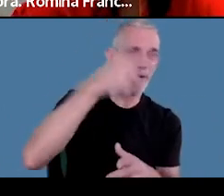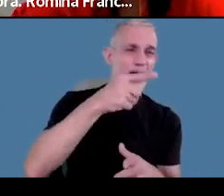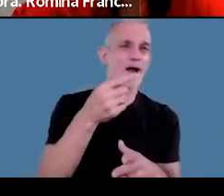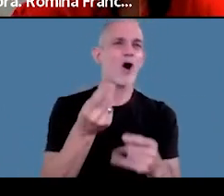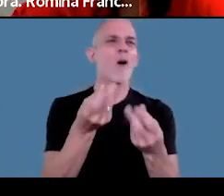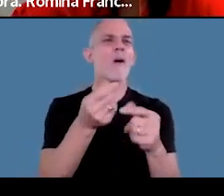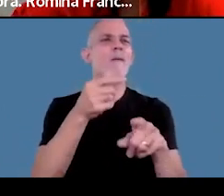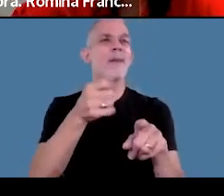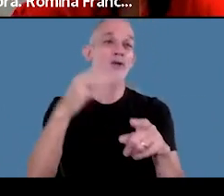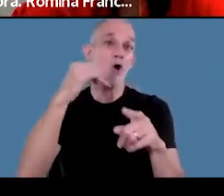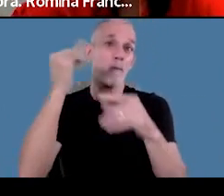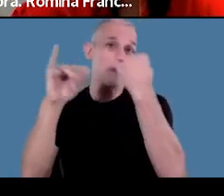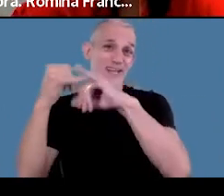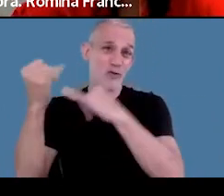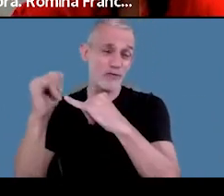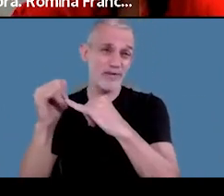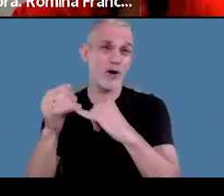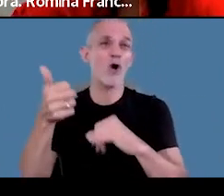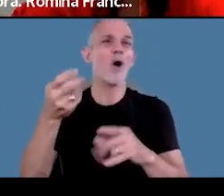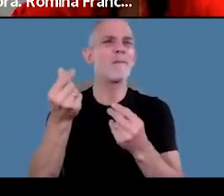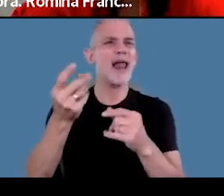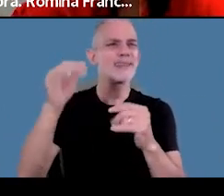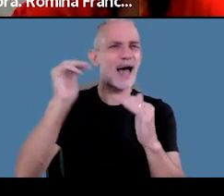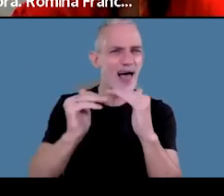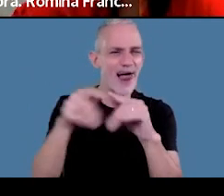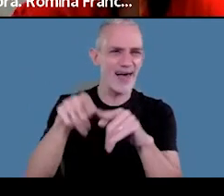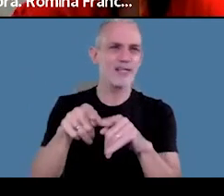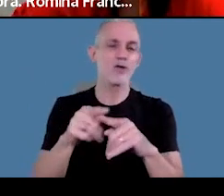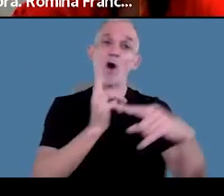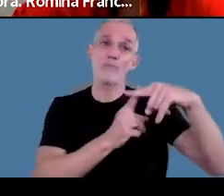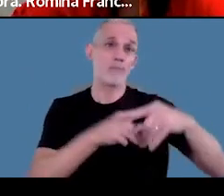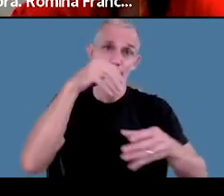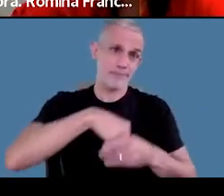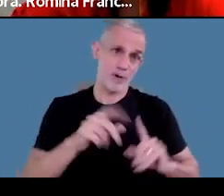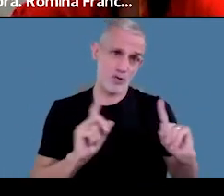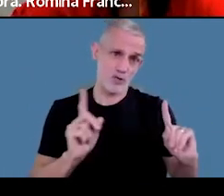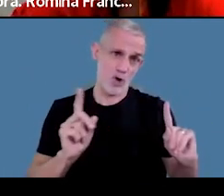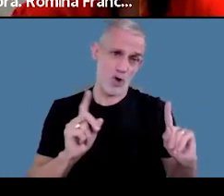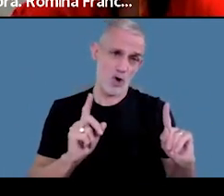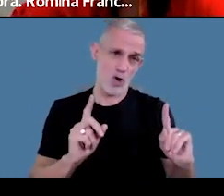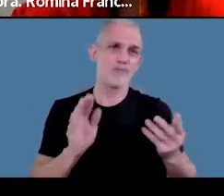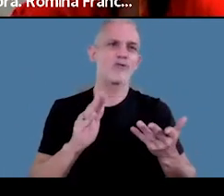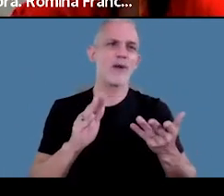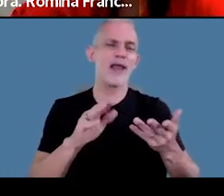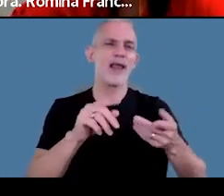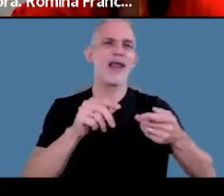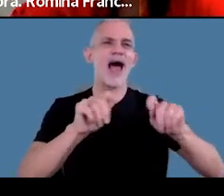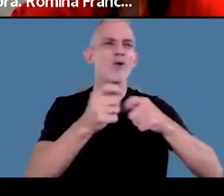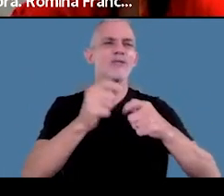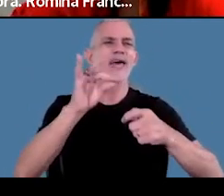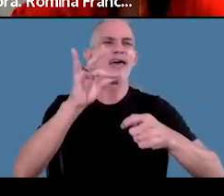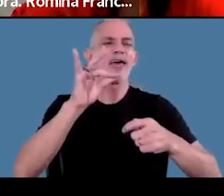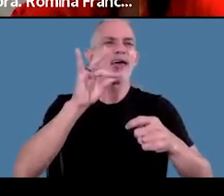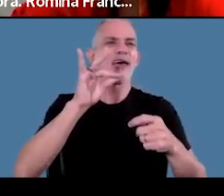con plazo fijo con activo subyacente, ambos no van a ser computables en lo que es el